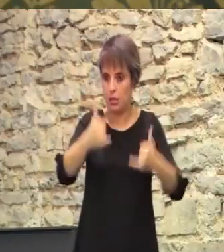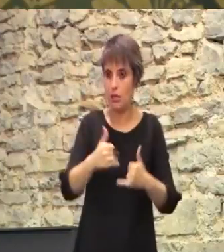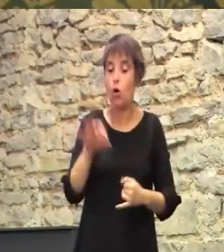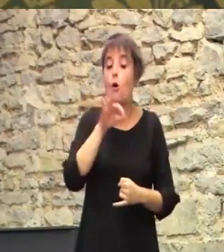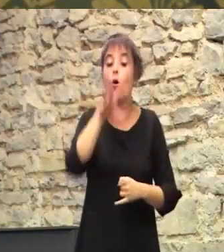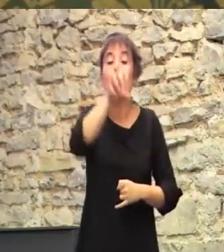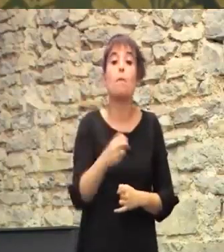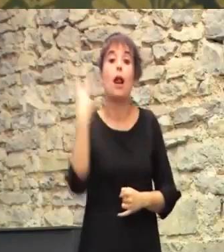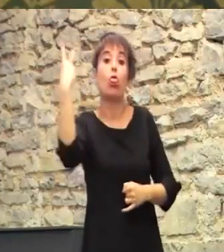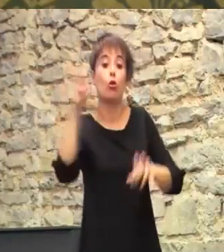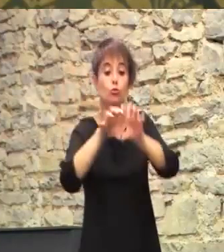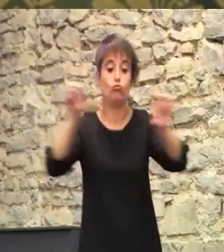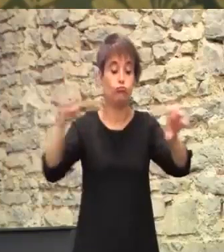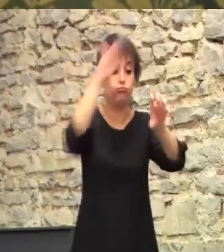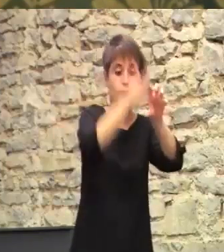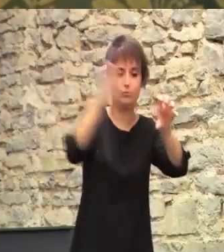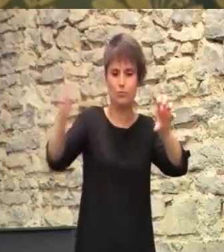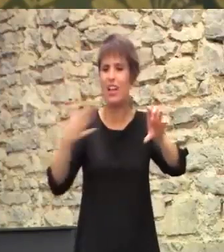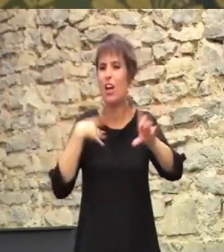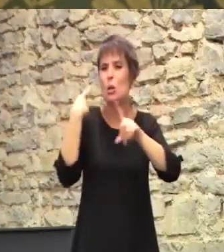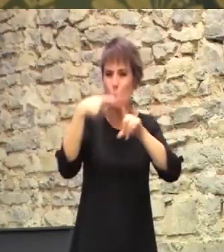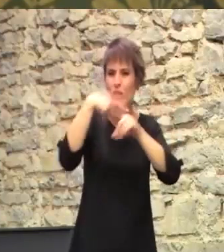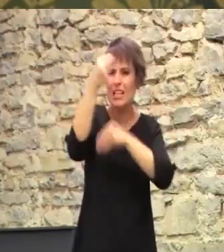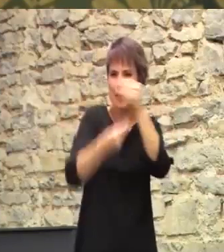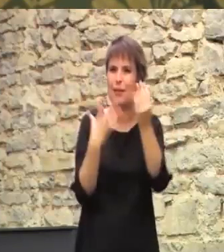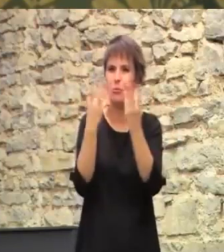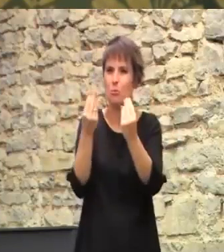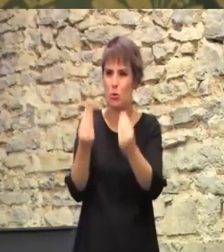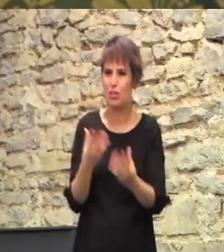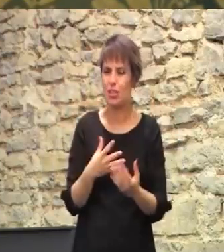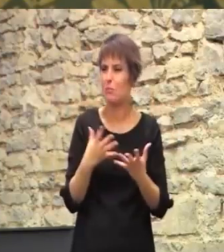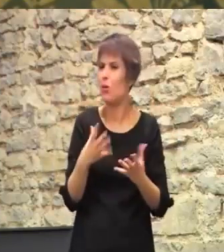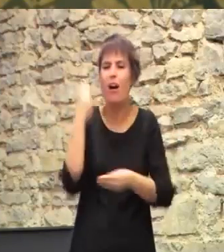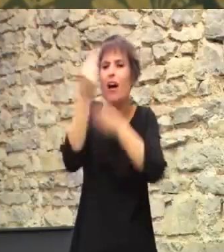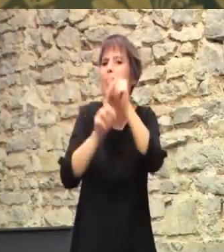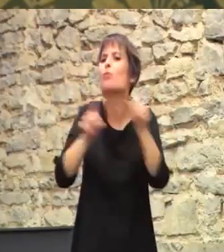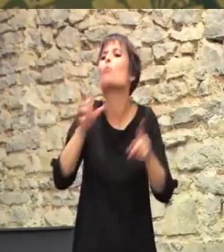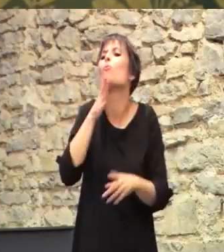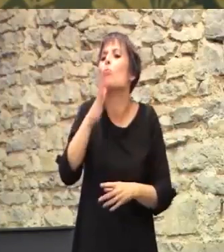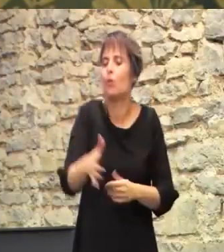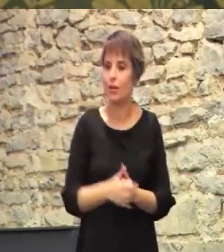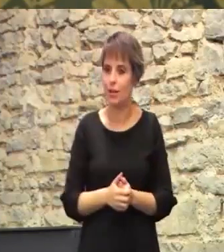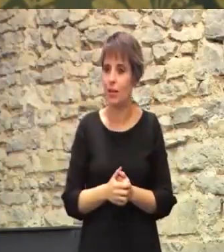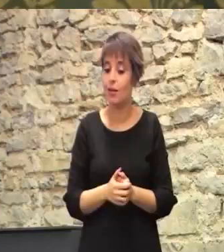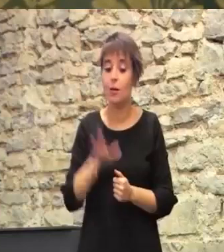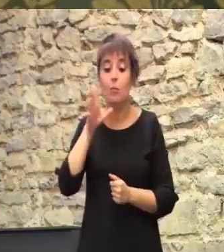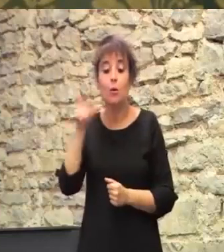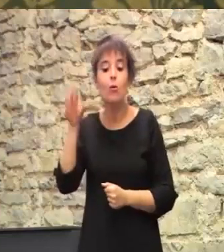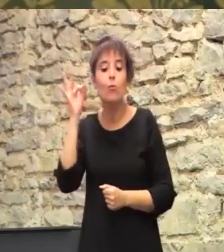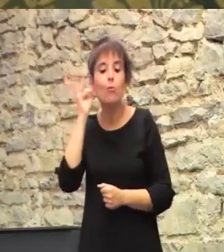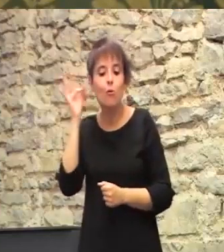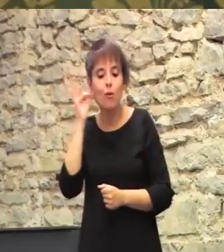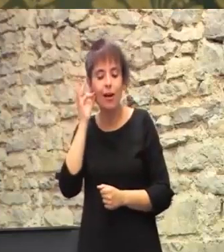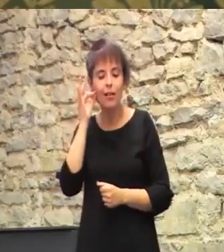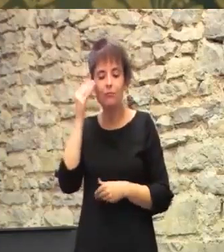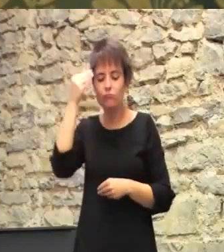comprar dos paquetes podía hacer muchas otras cosas pero porque no lo hacía porque estaba convencida que había